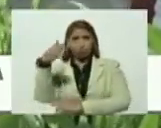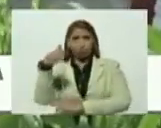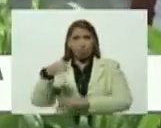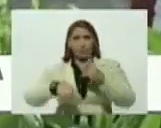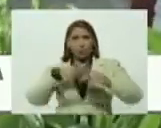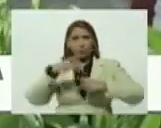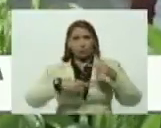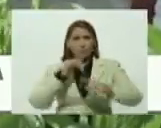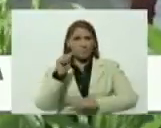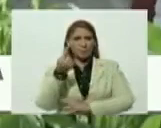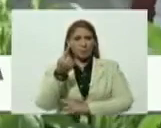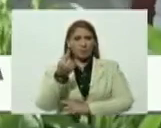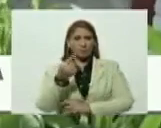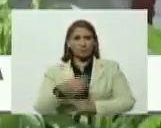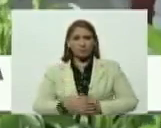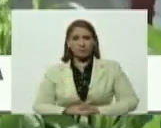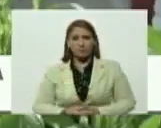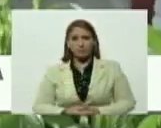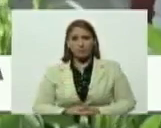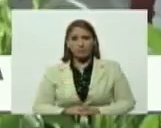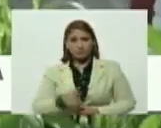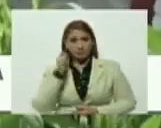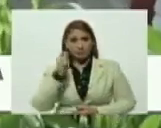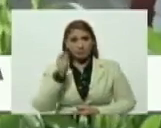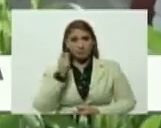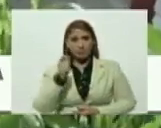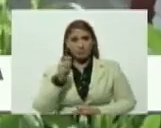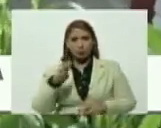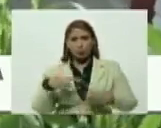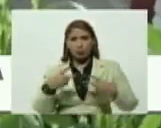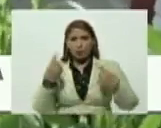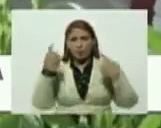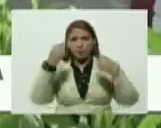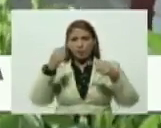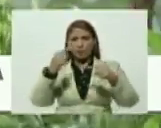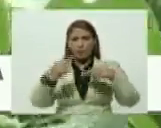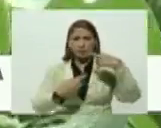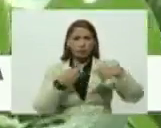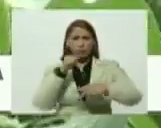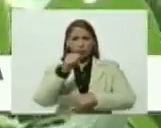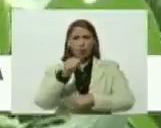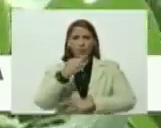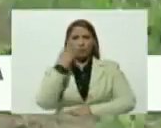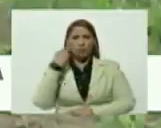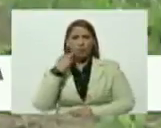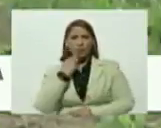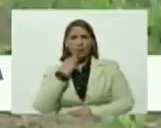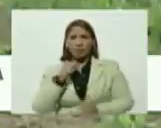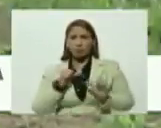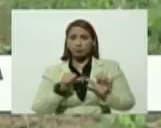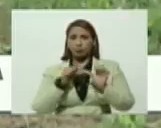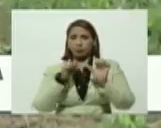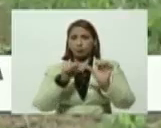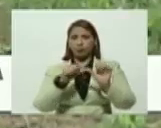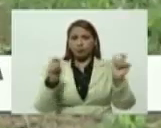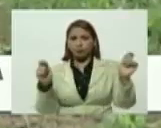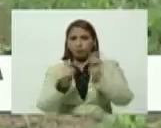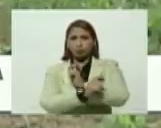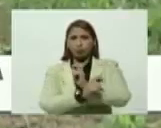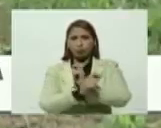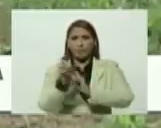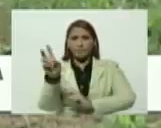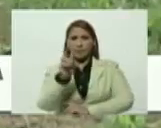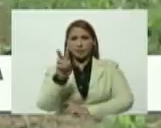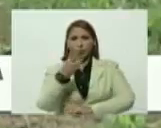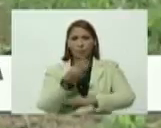producción como principal premisa en esta nueva etapa de la revolución bolivariana. En nuestro deseo irreductible de seguir convirtiendo a Venezuela y